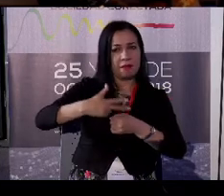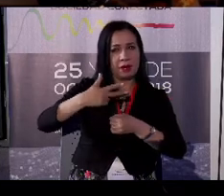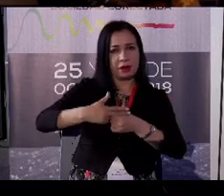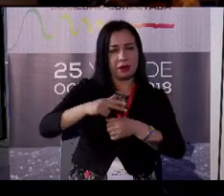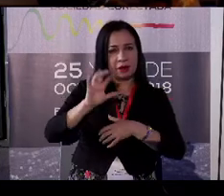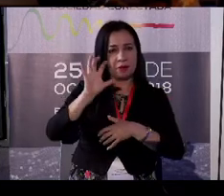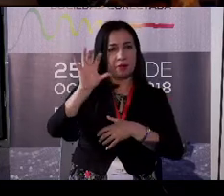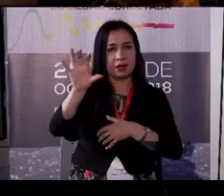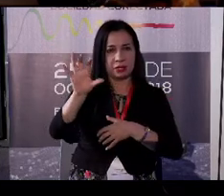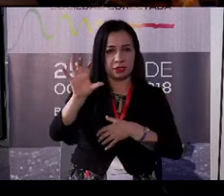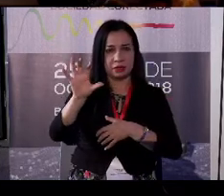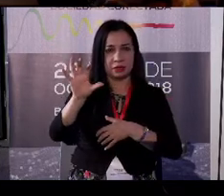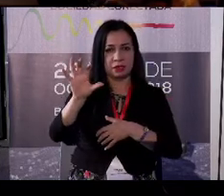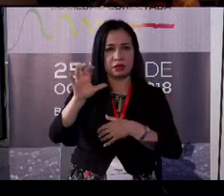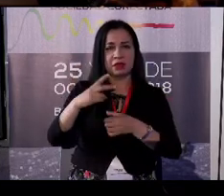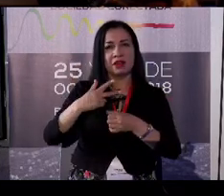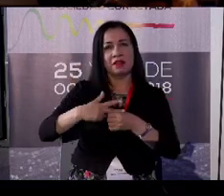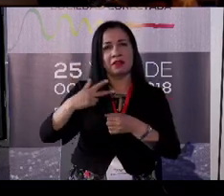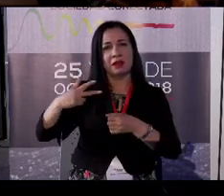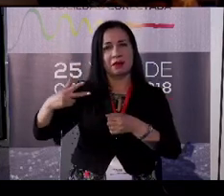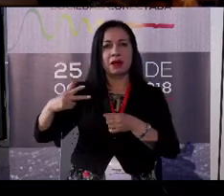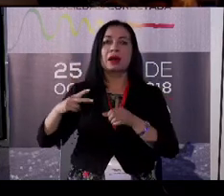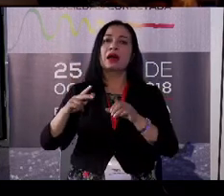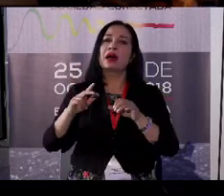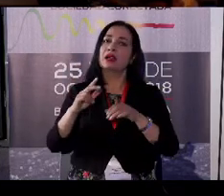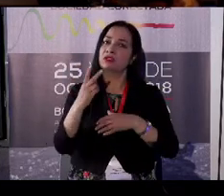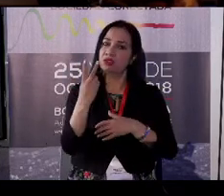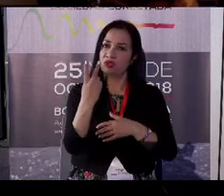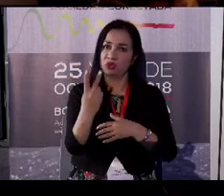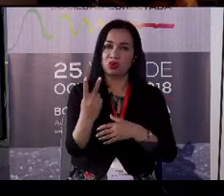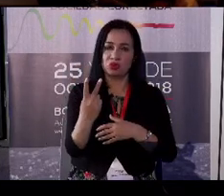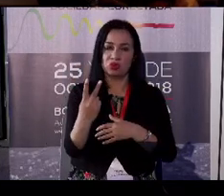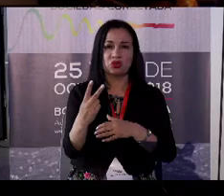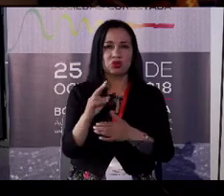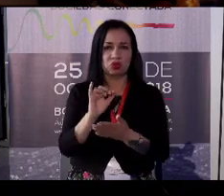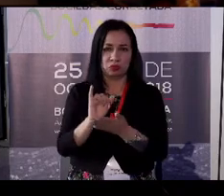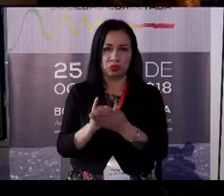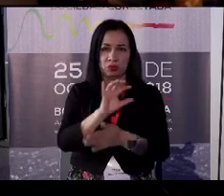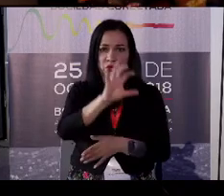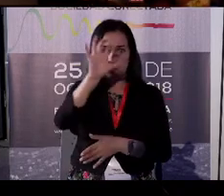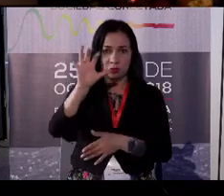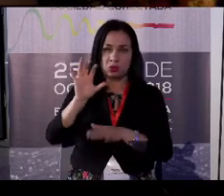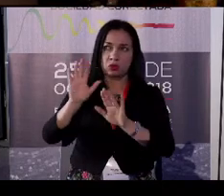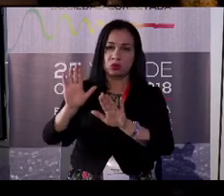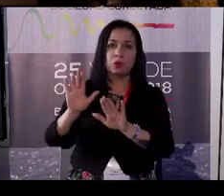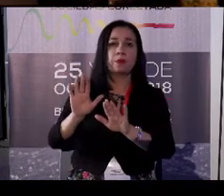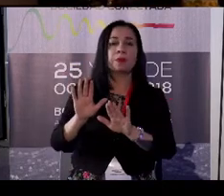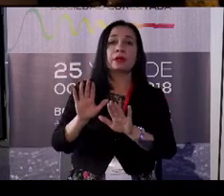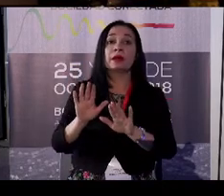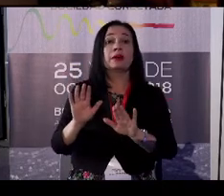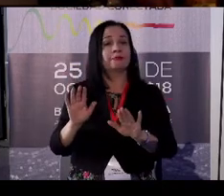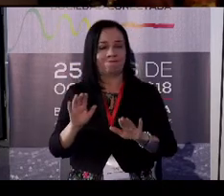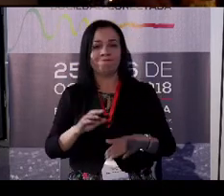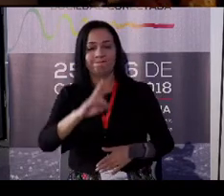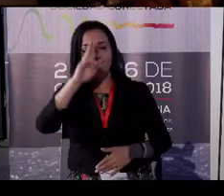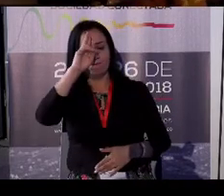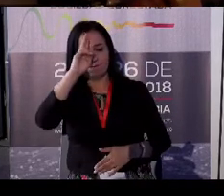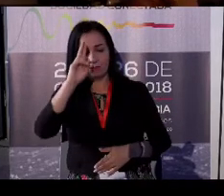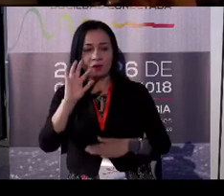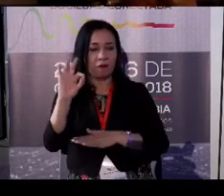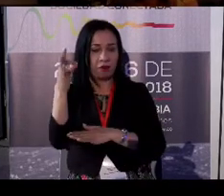lo agradecería porque nos ilustra para lo que vamos a ver. Okay. Sí, ni Francia ni Dinamarca son de ese